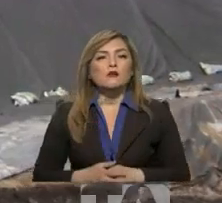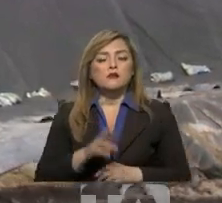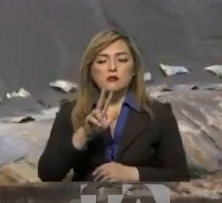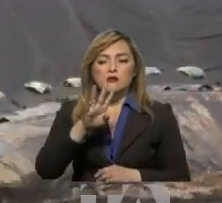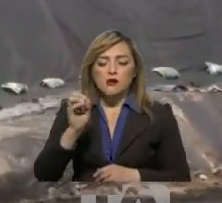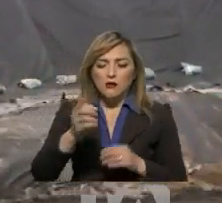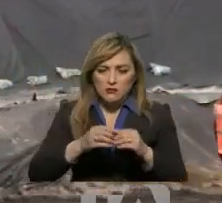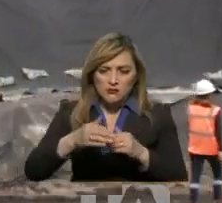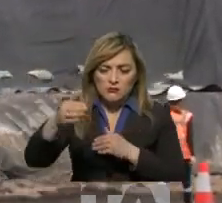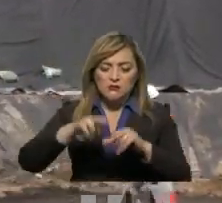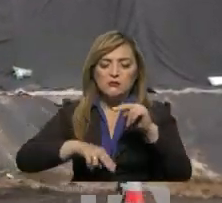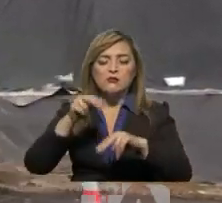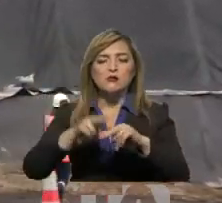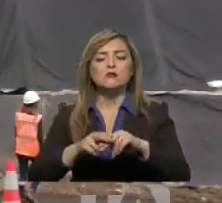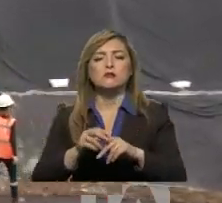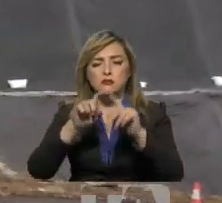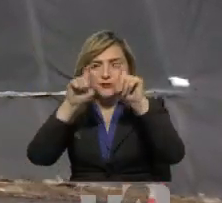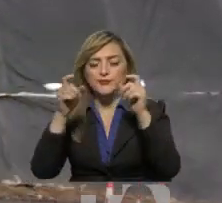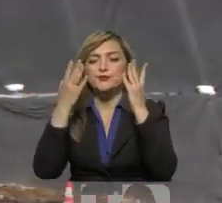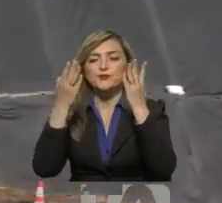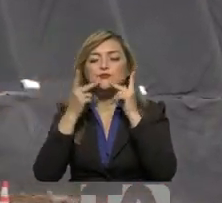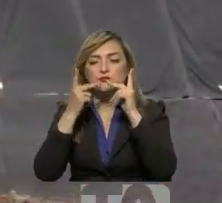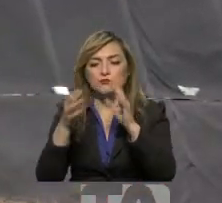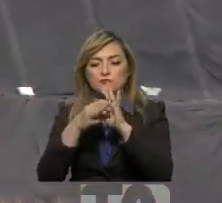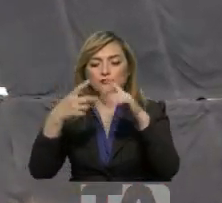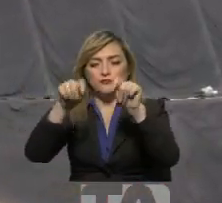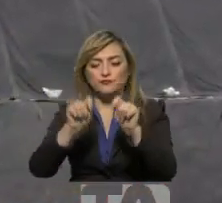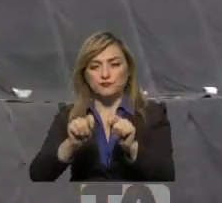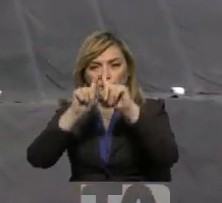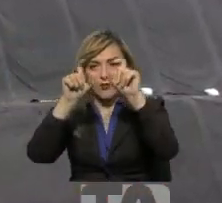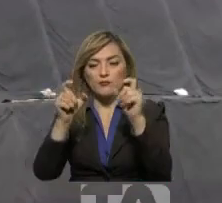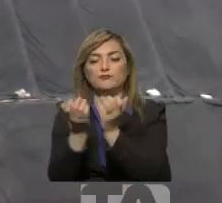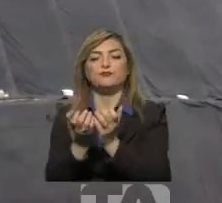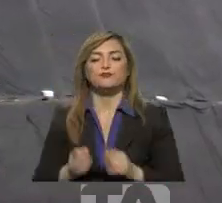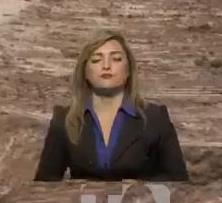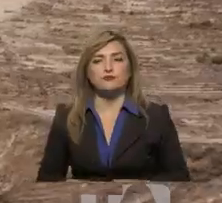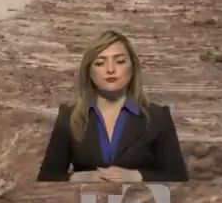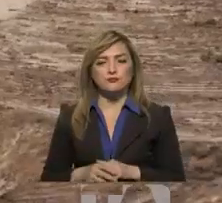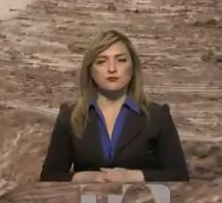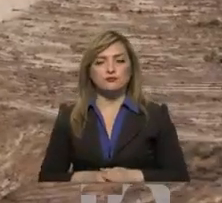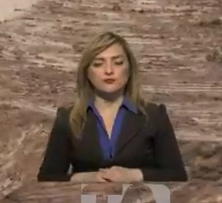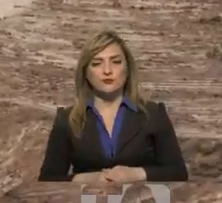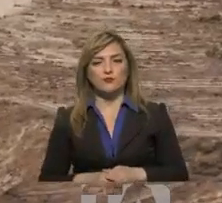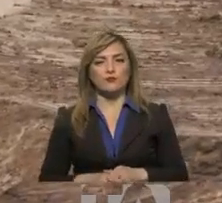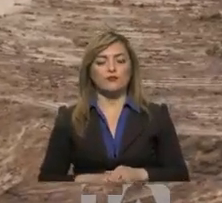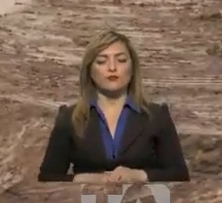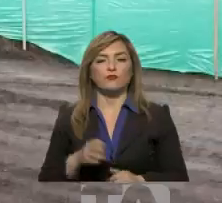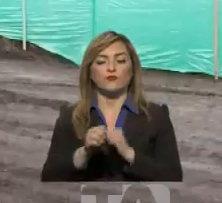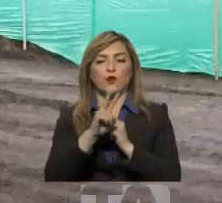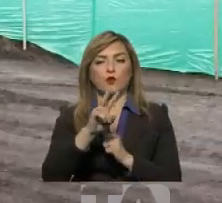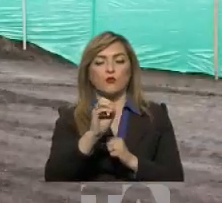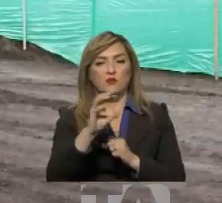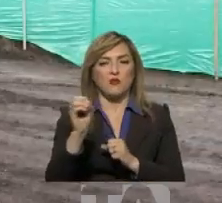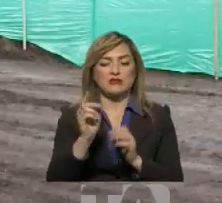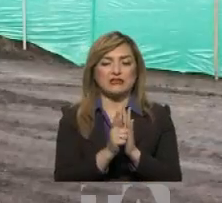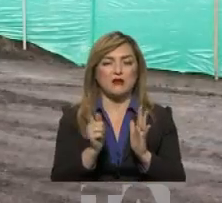relleno sanitario El Inga por la empresa de obras públicas en convenio con la empresa de residuos sólidos, luego de que a mediados de 2020 se